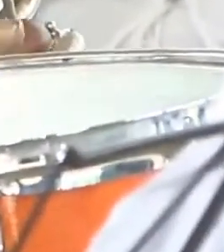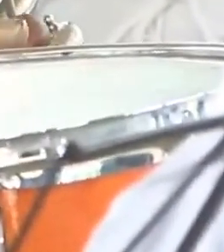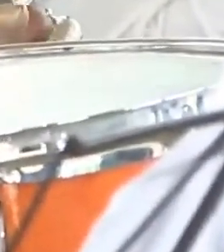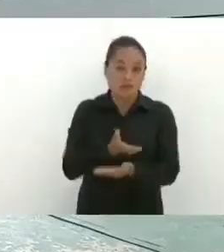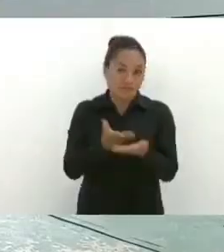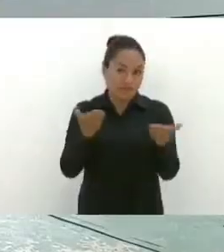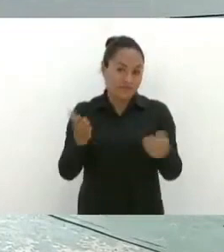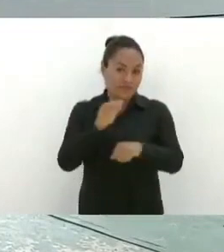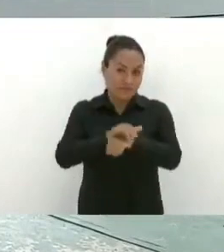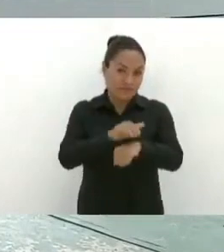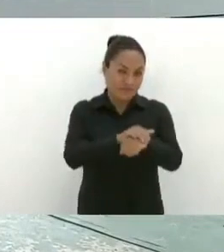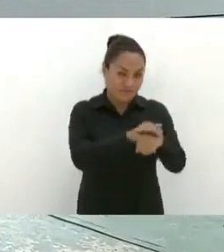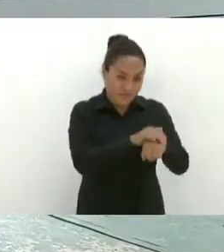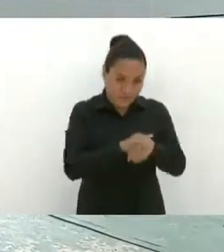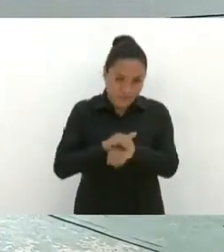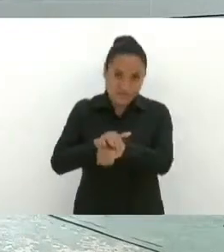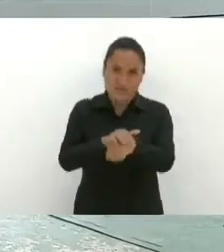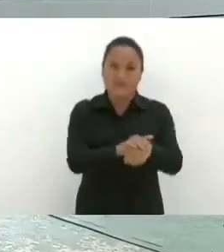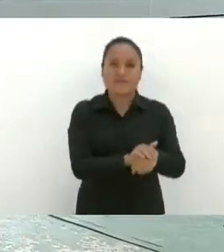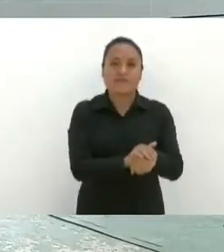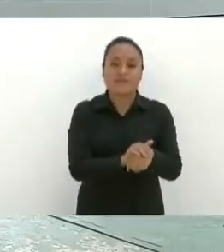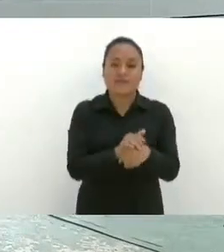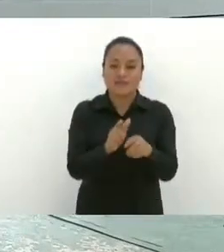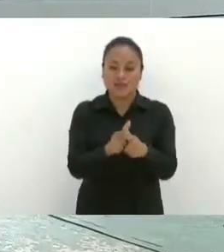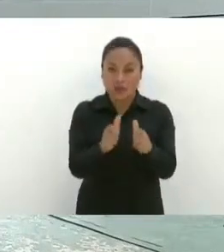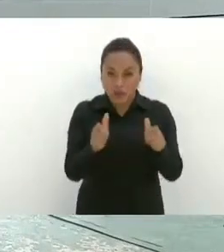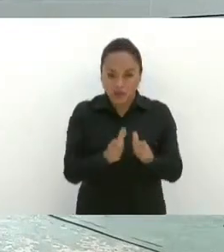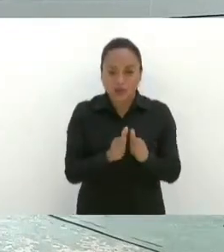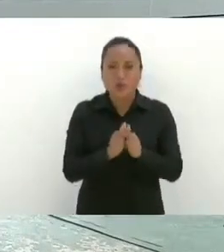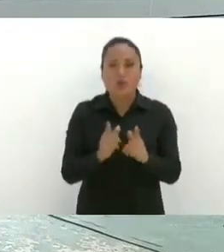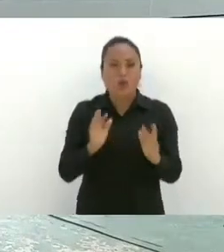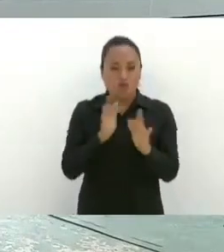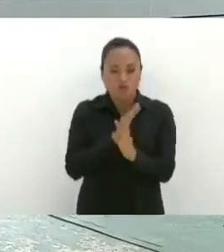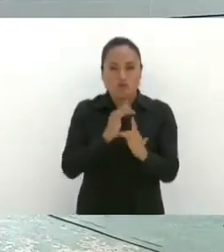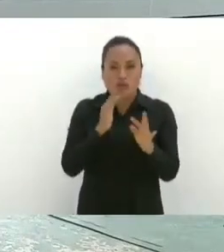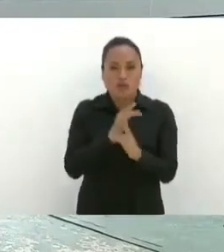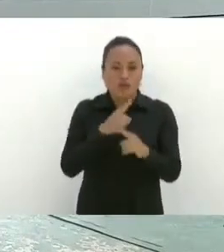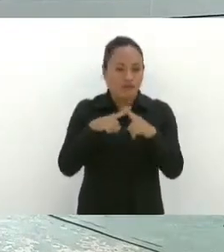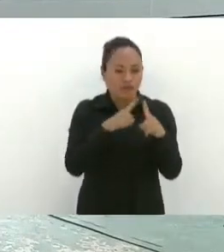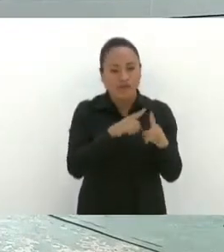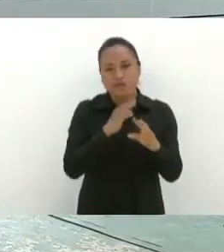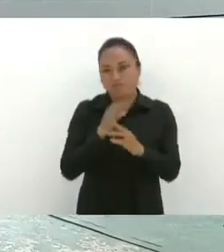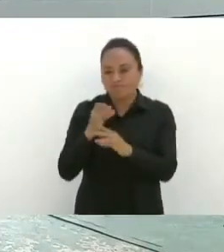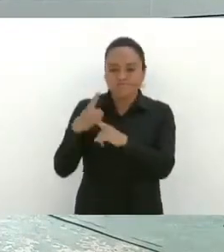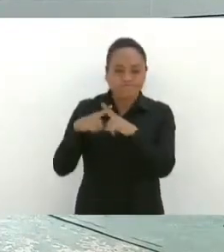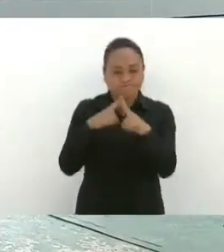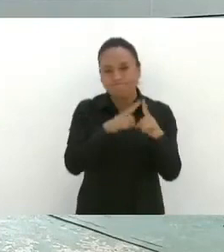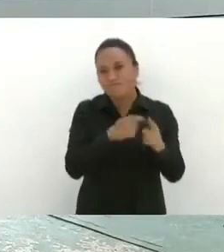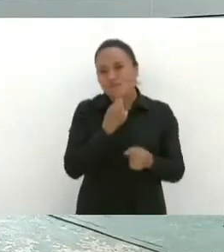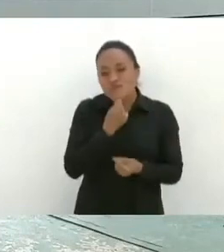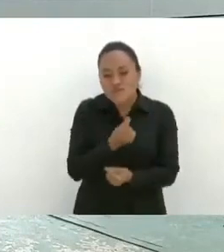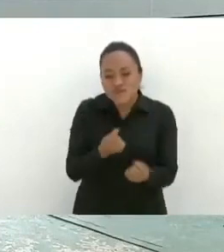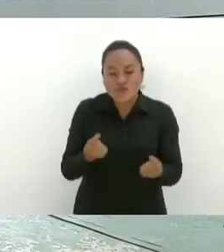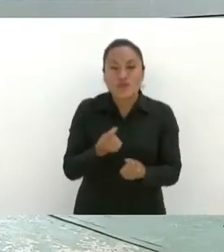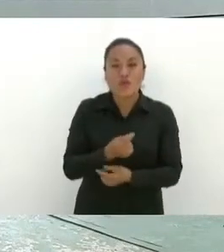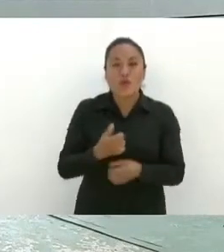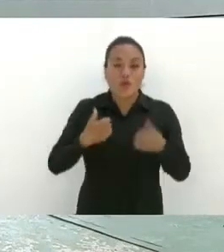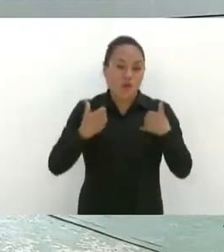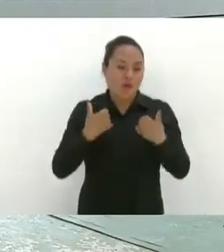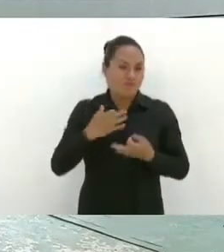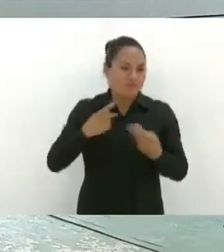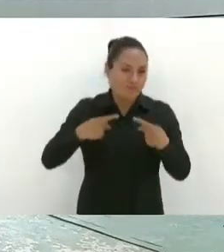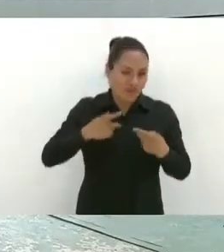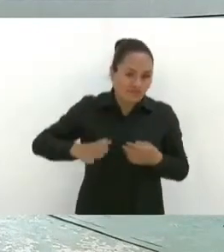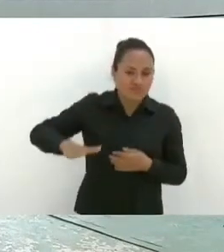Mujeres de Viento Niñas Niños Me da mucho gusto Estar